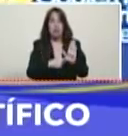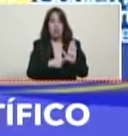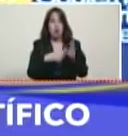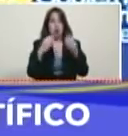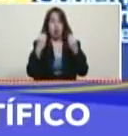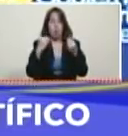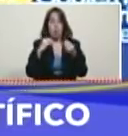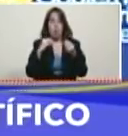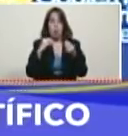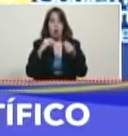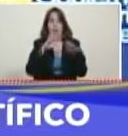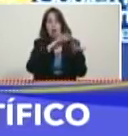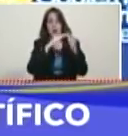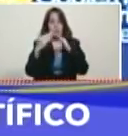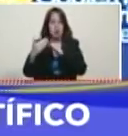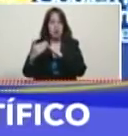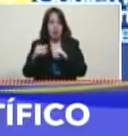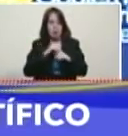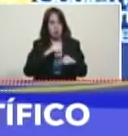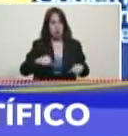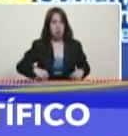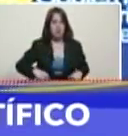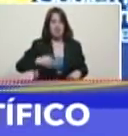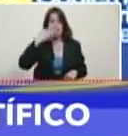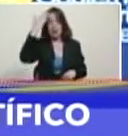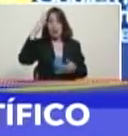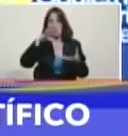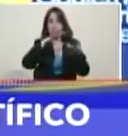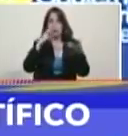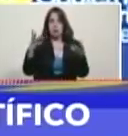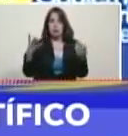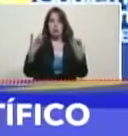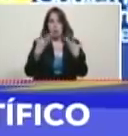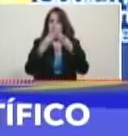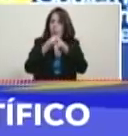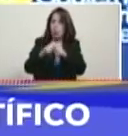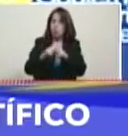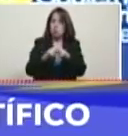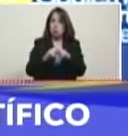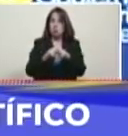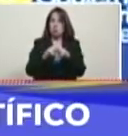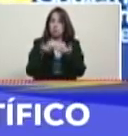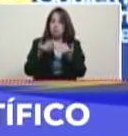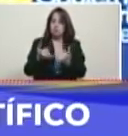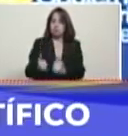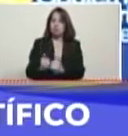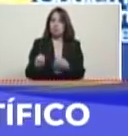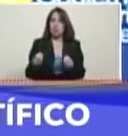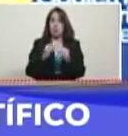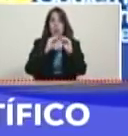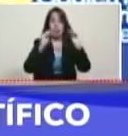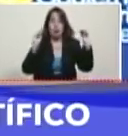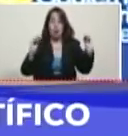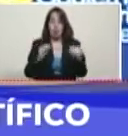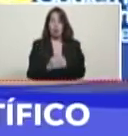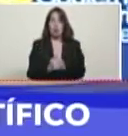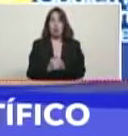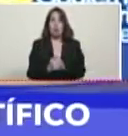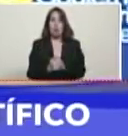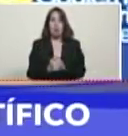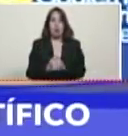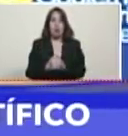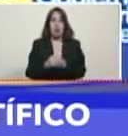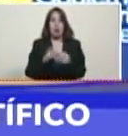comunidad portuguesa, la comunidad árabe. Para que ustedes vean, yo le hago un llamado a las comunidades